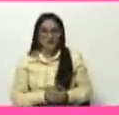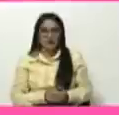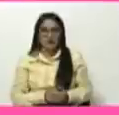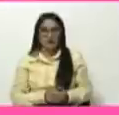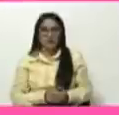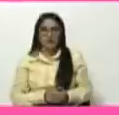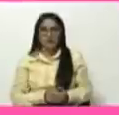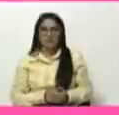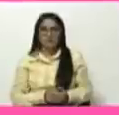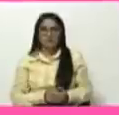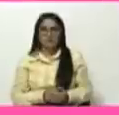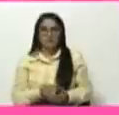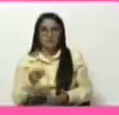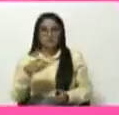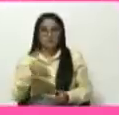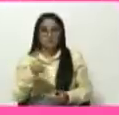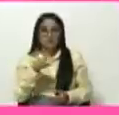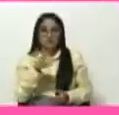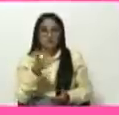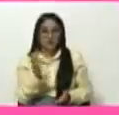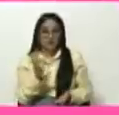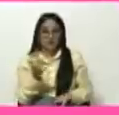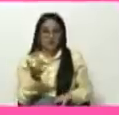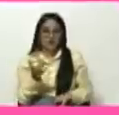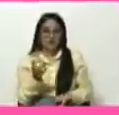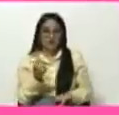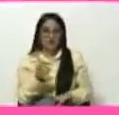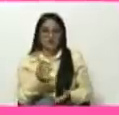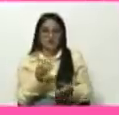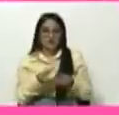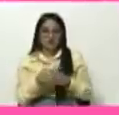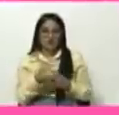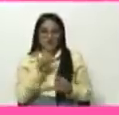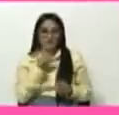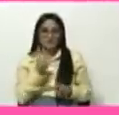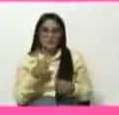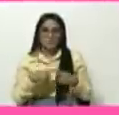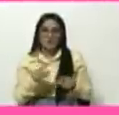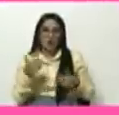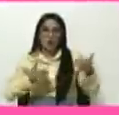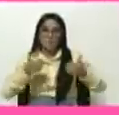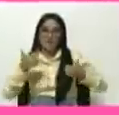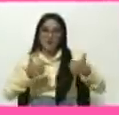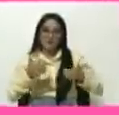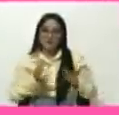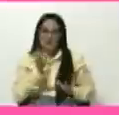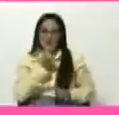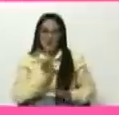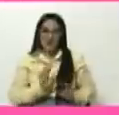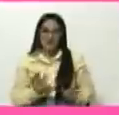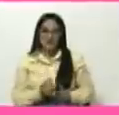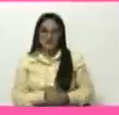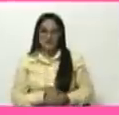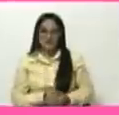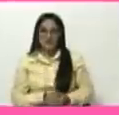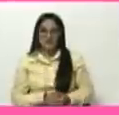A ustedes no es que les ha tocado un lecho de rosa, pero no es nada comparado con eso. No es nada comparado.